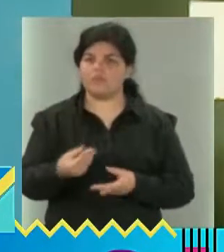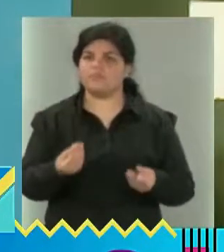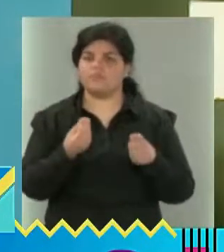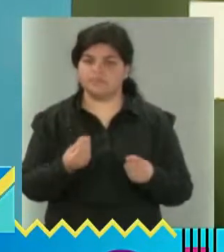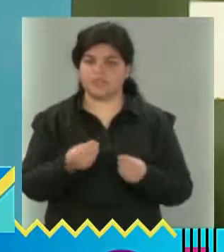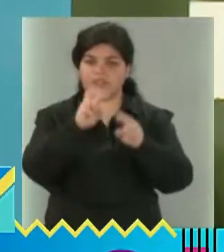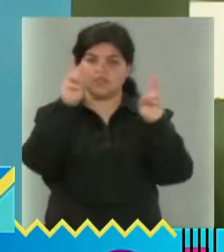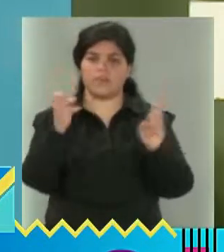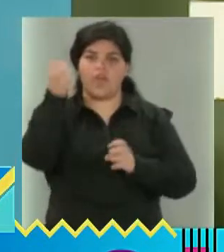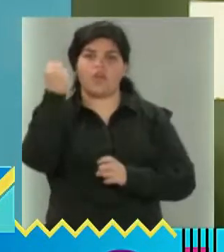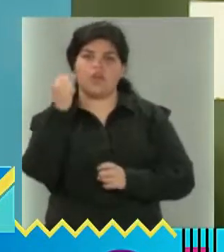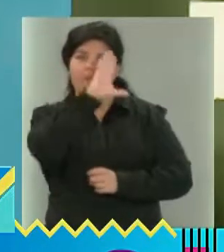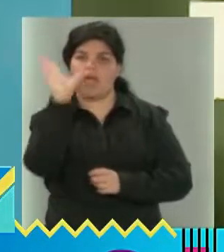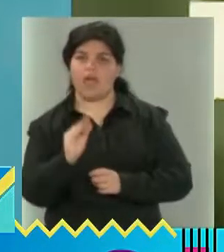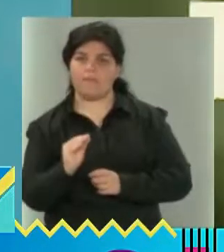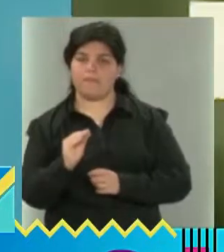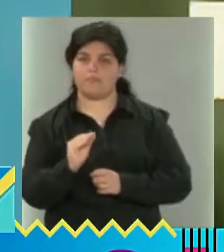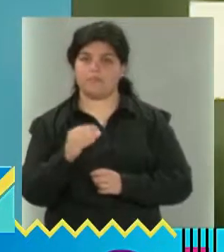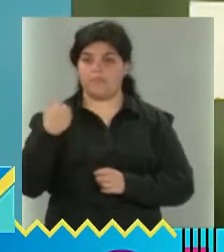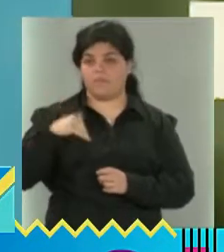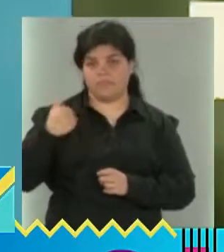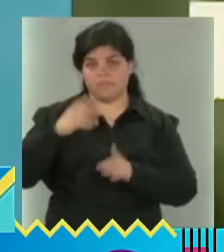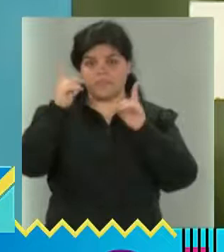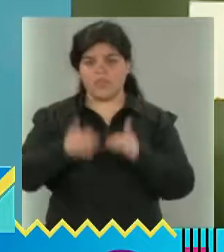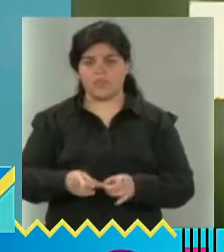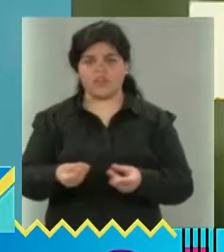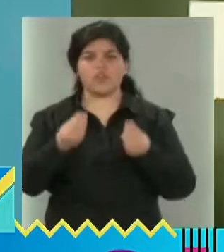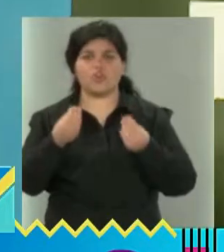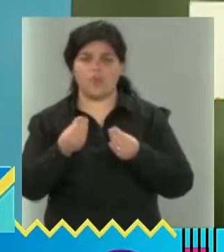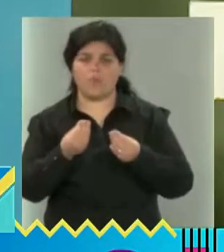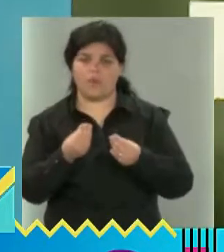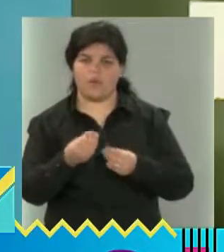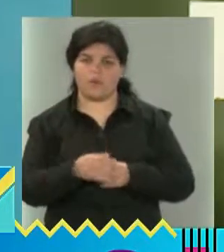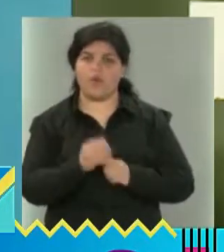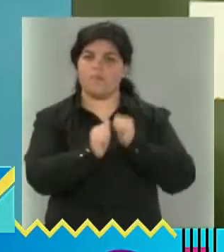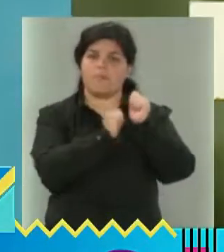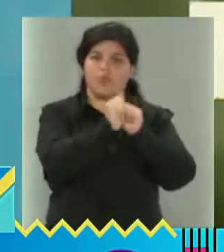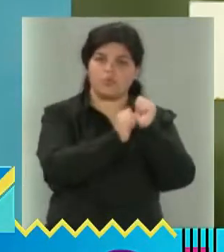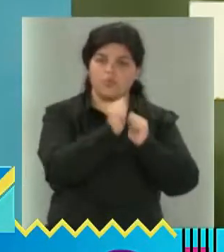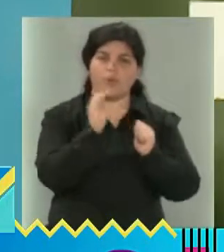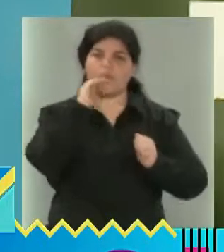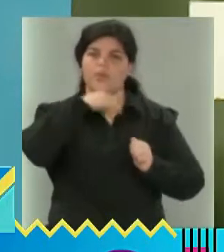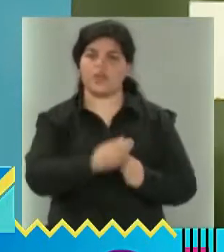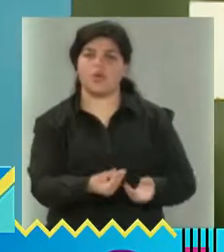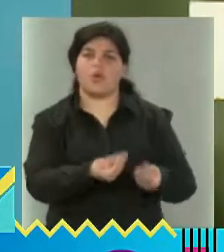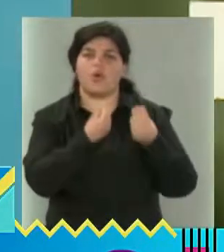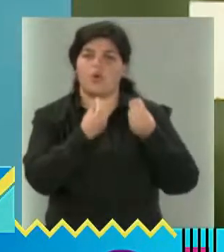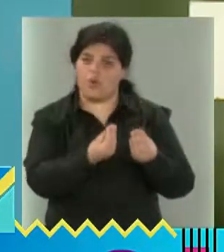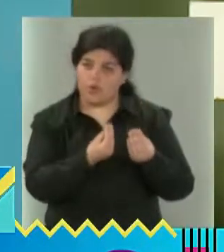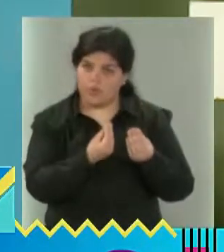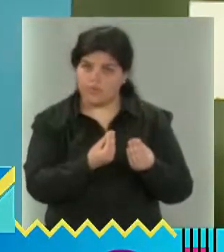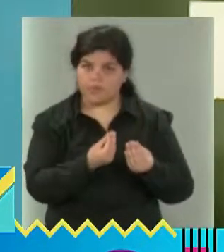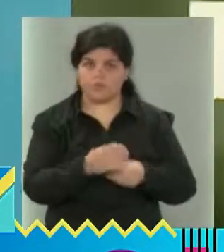situación económica del país y cómo afecta directa e indirectamente a la producción vitivinícola. En los